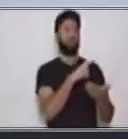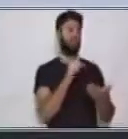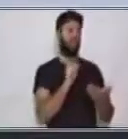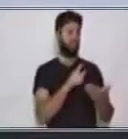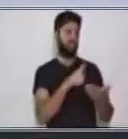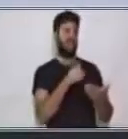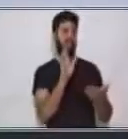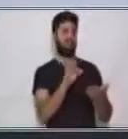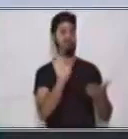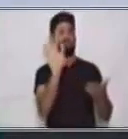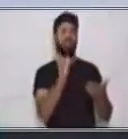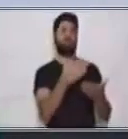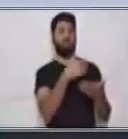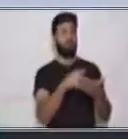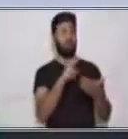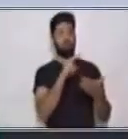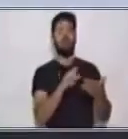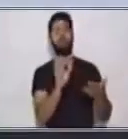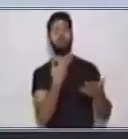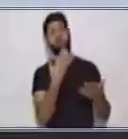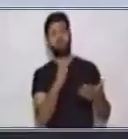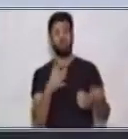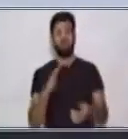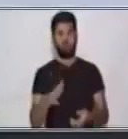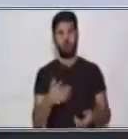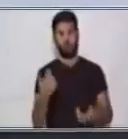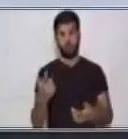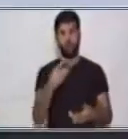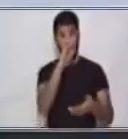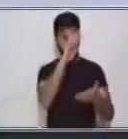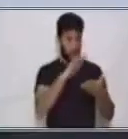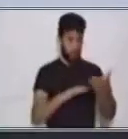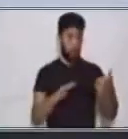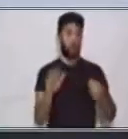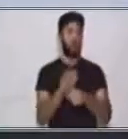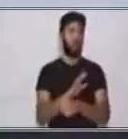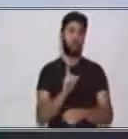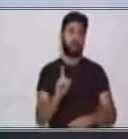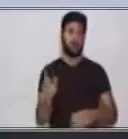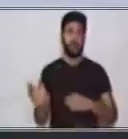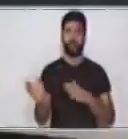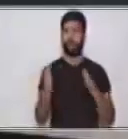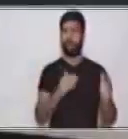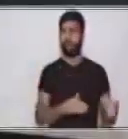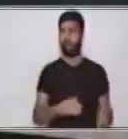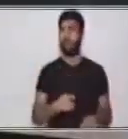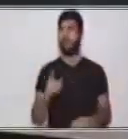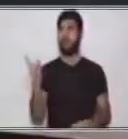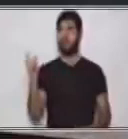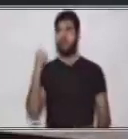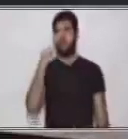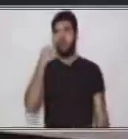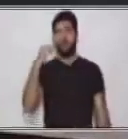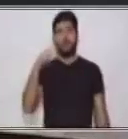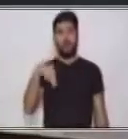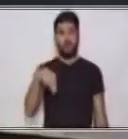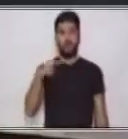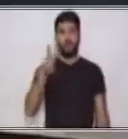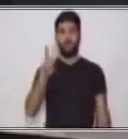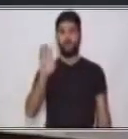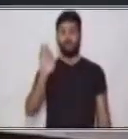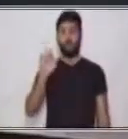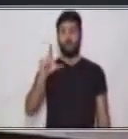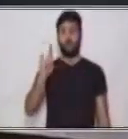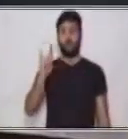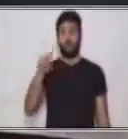a través de esa ojeada que usted está haciendo en el libro una parte de ideas principales posiblemente. Y por último, también